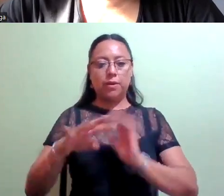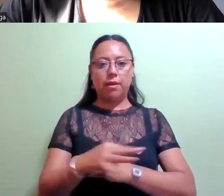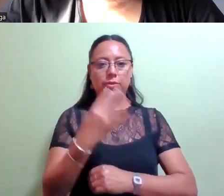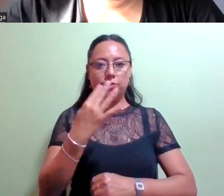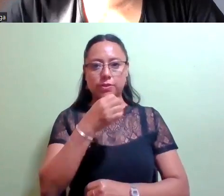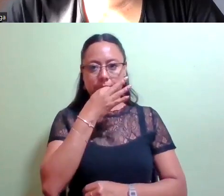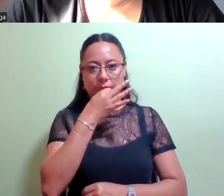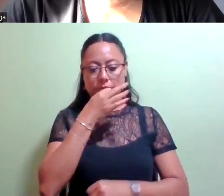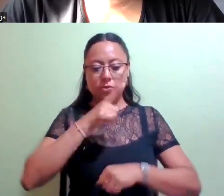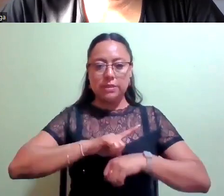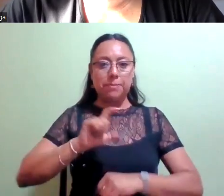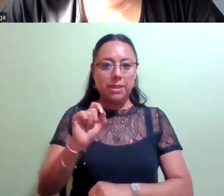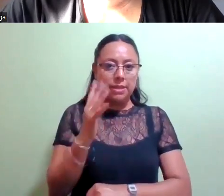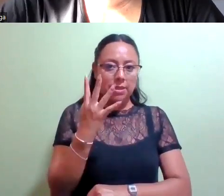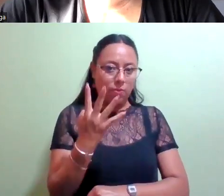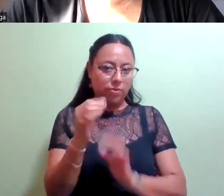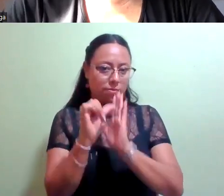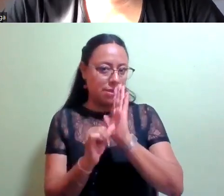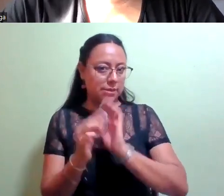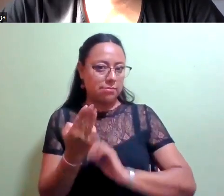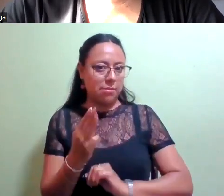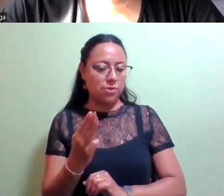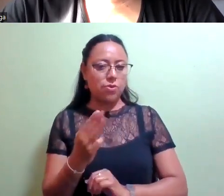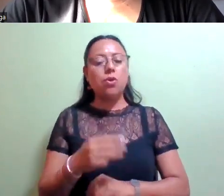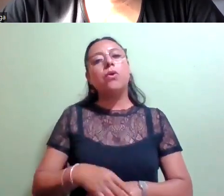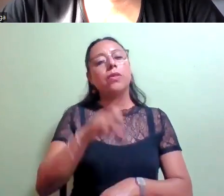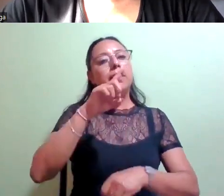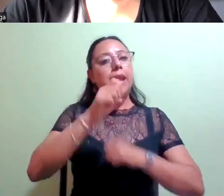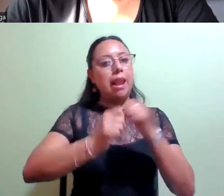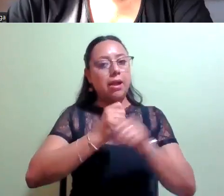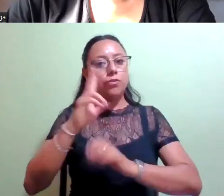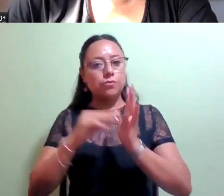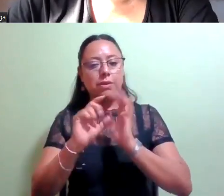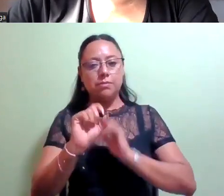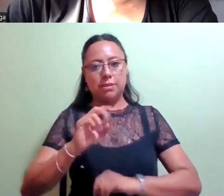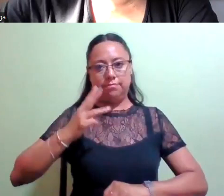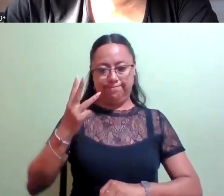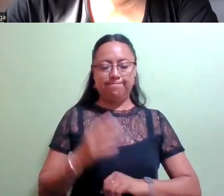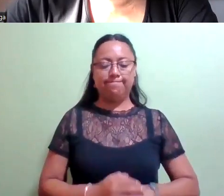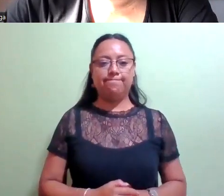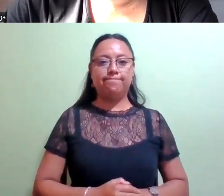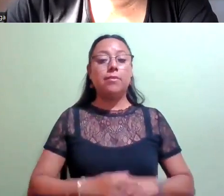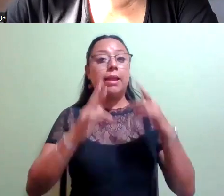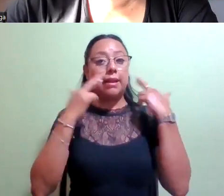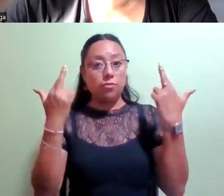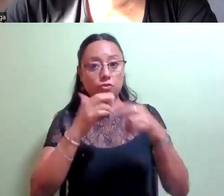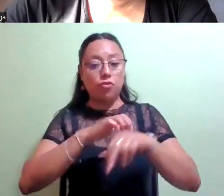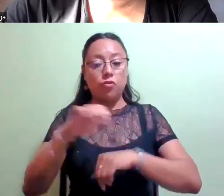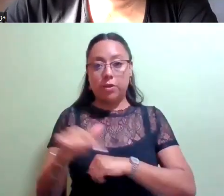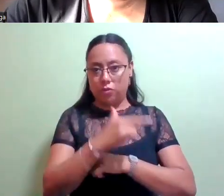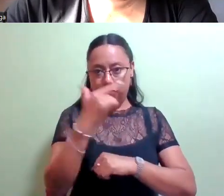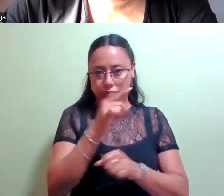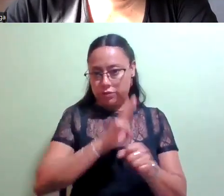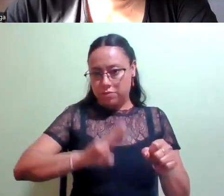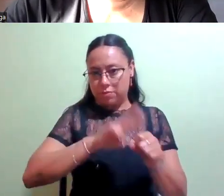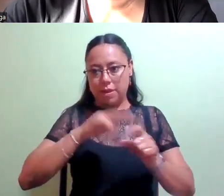16:14 del día 24 de mayo del año 2023, se declara abierta la 12ª sesión ordinaria